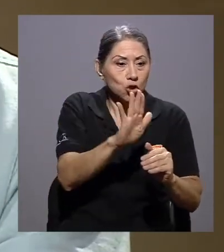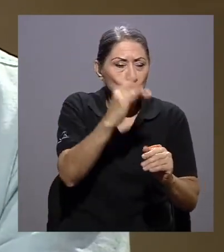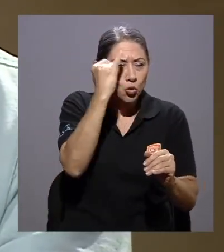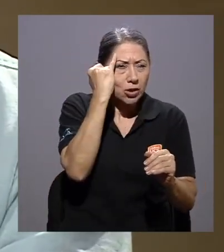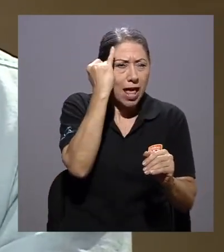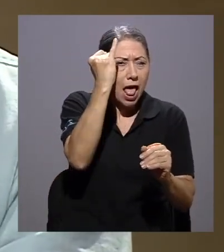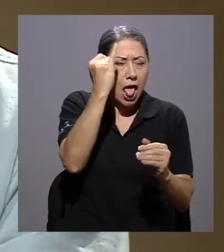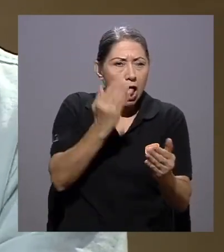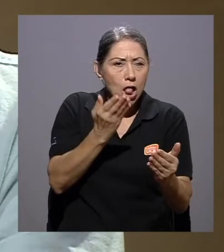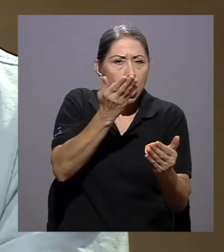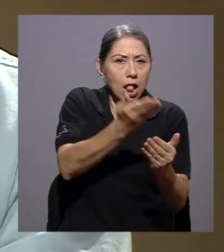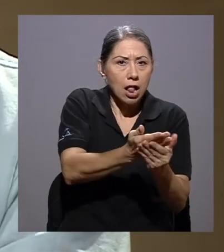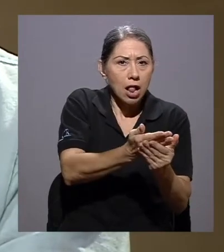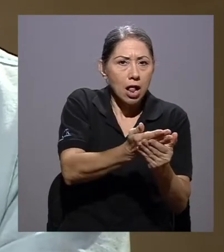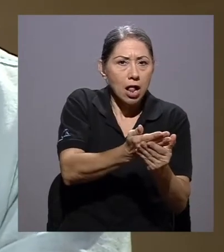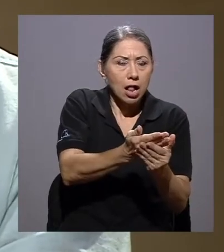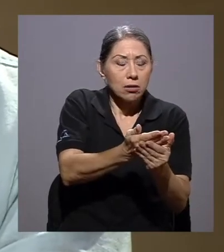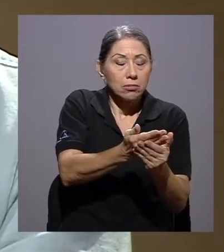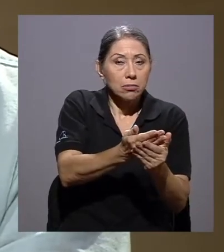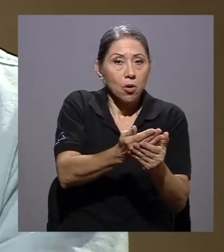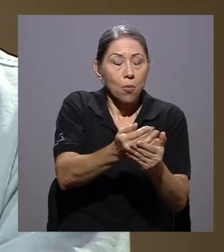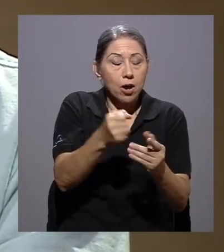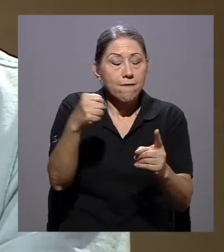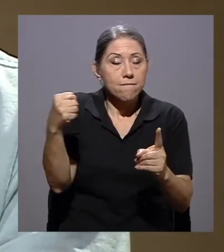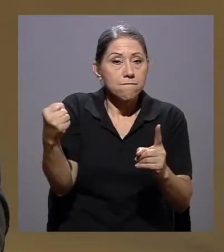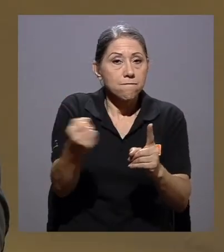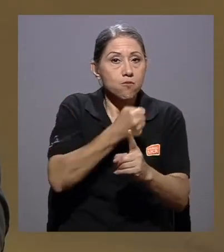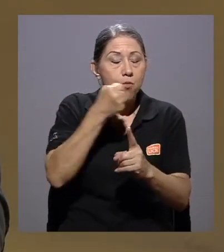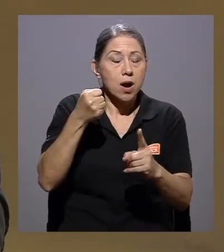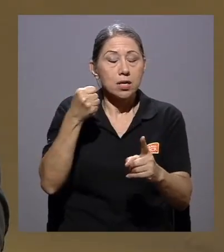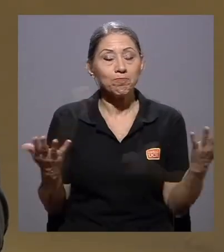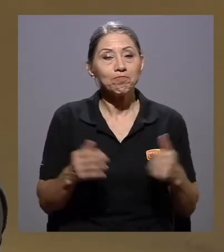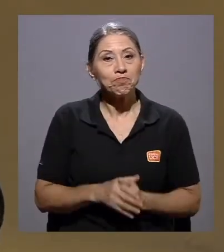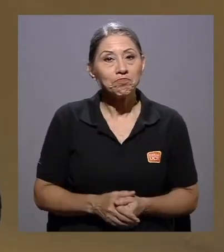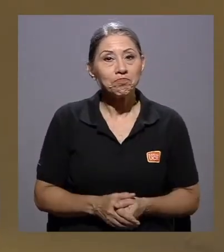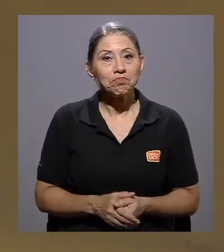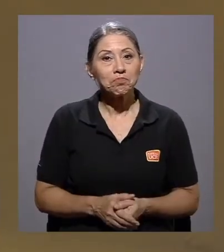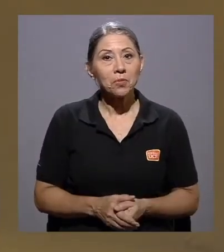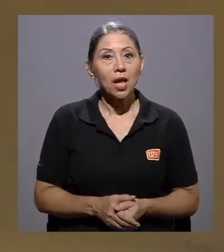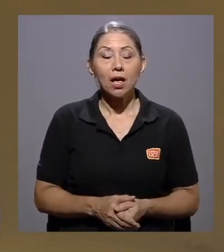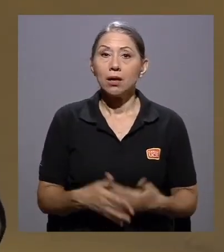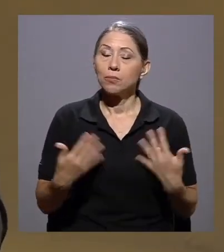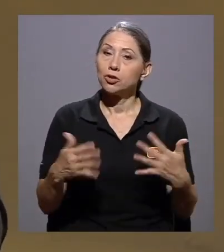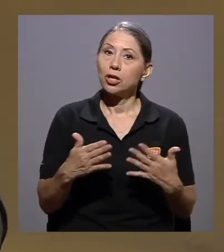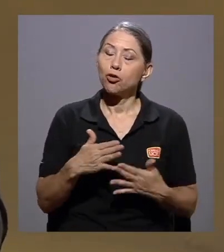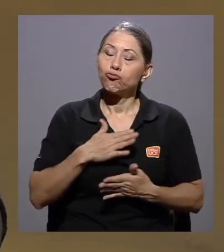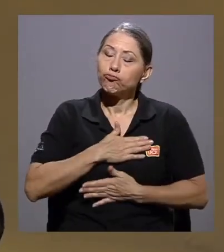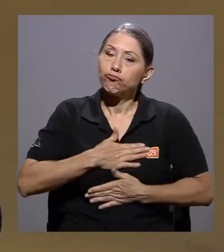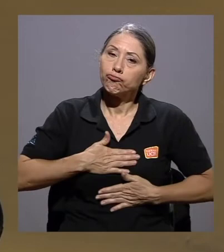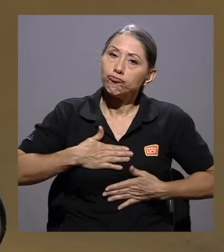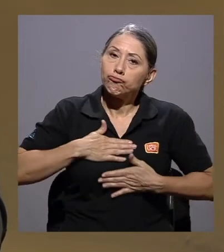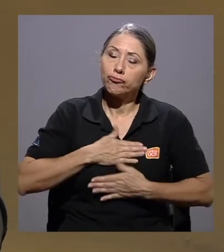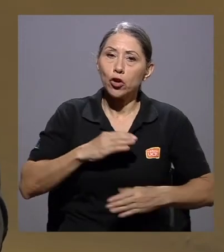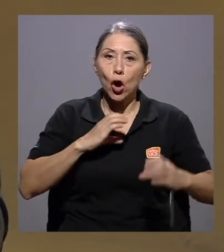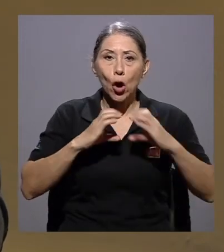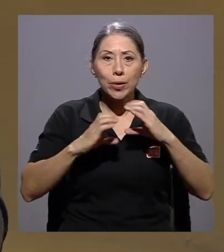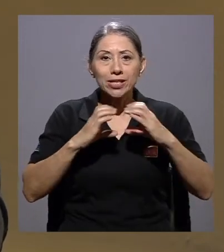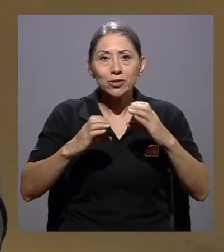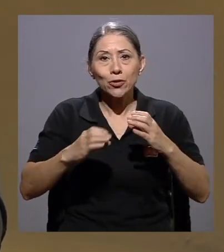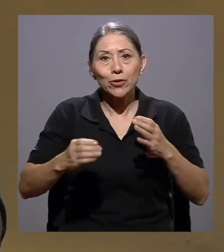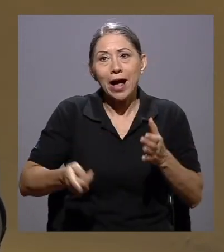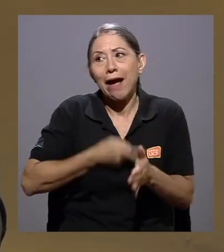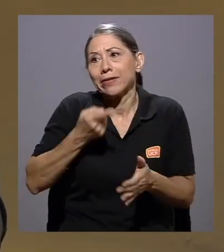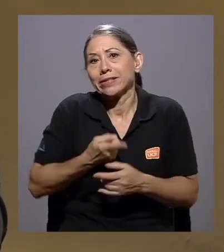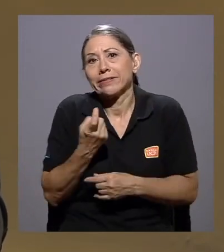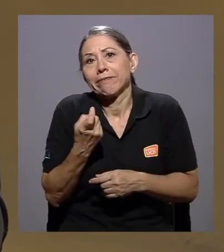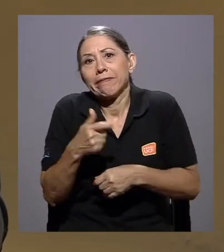como se organiza su economía, por ejemplo. Uh-huh. Bueno, hemos tenido una grata conversación, a veces